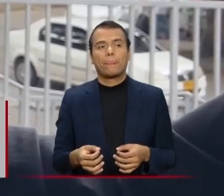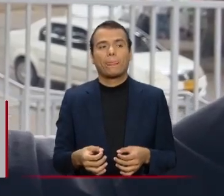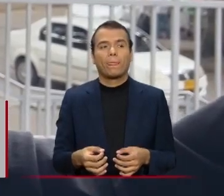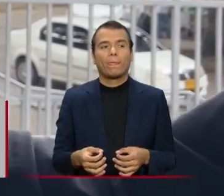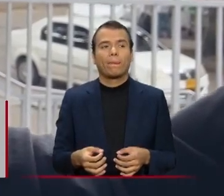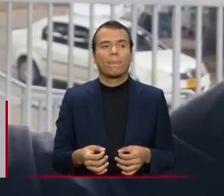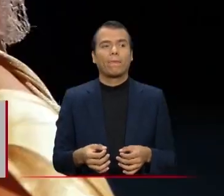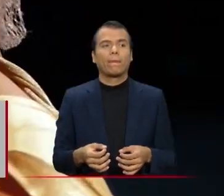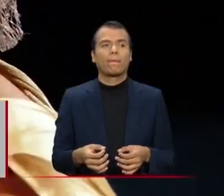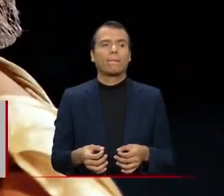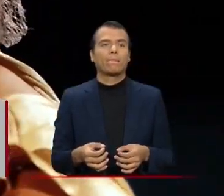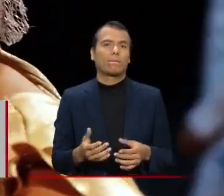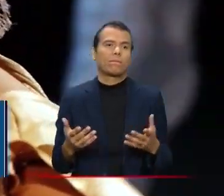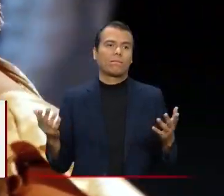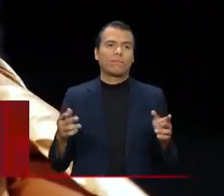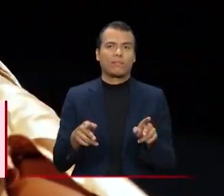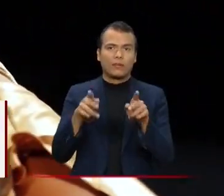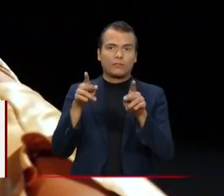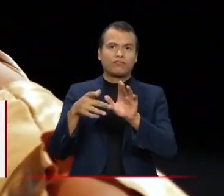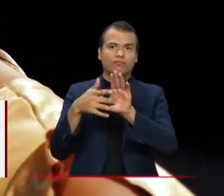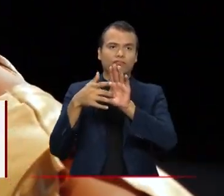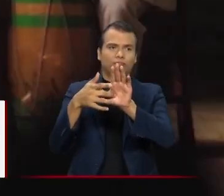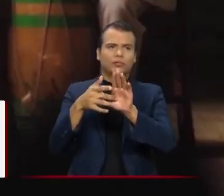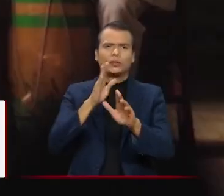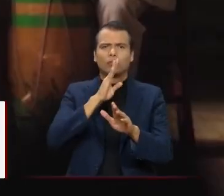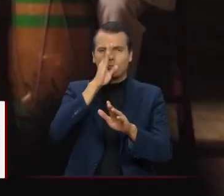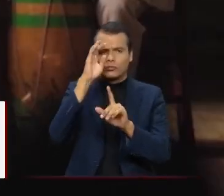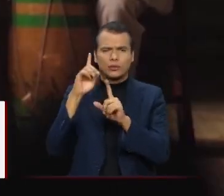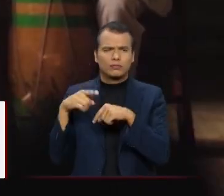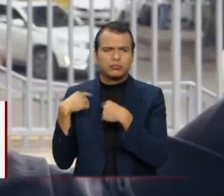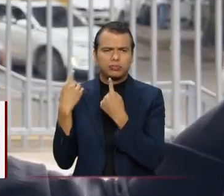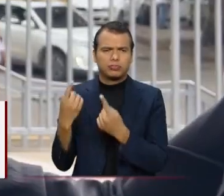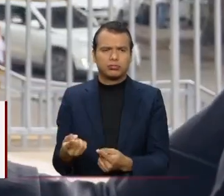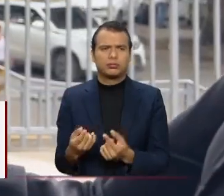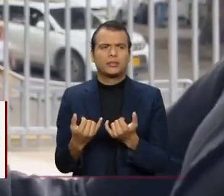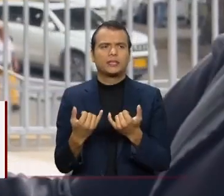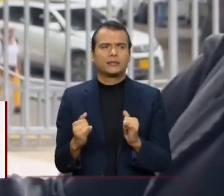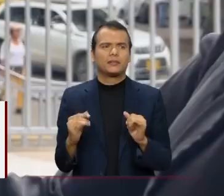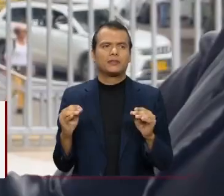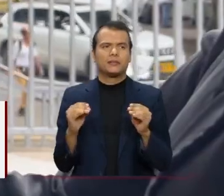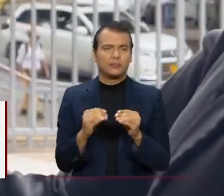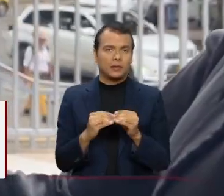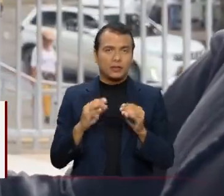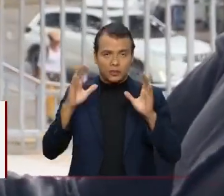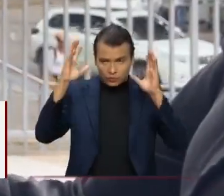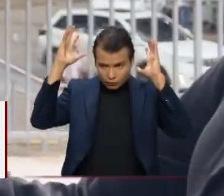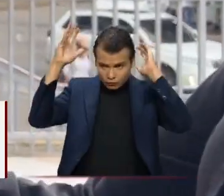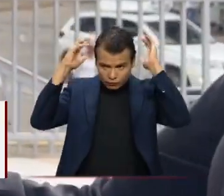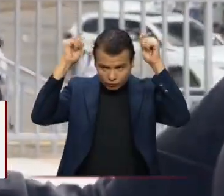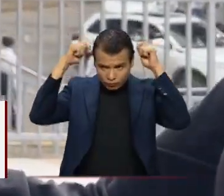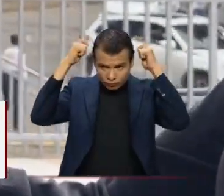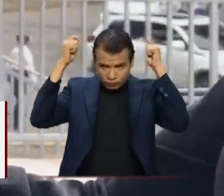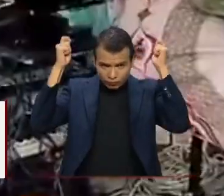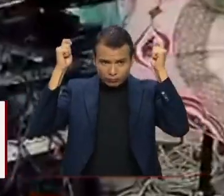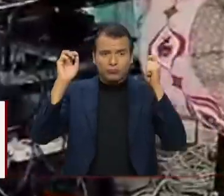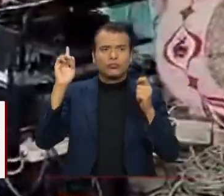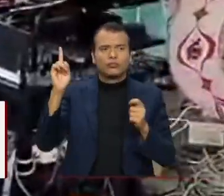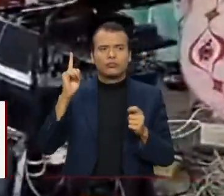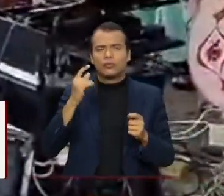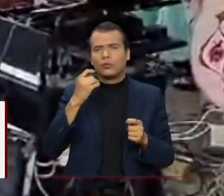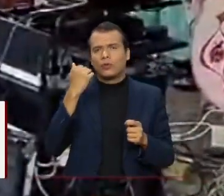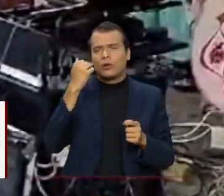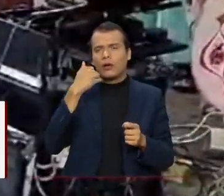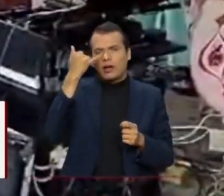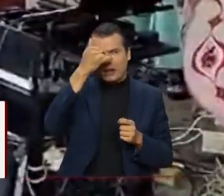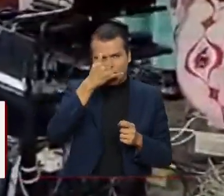representación de la ancestralidad, la tradición oral. Van a haber peinados afro, turbantes.